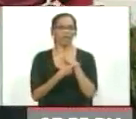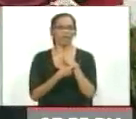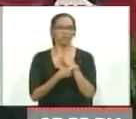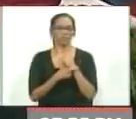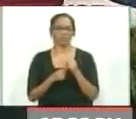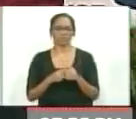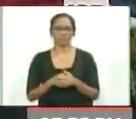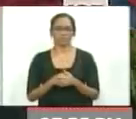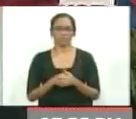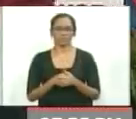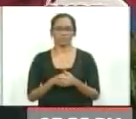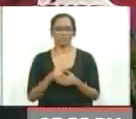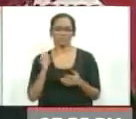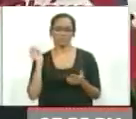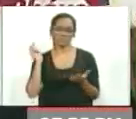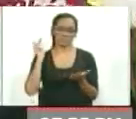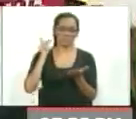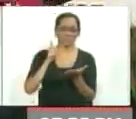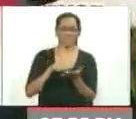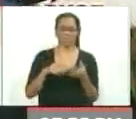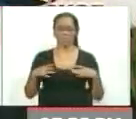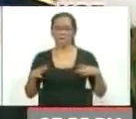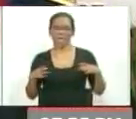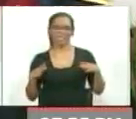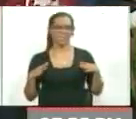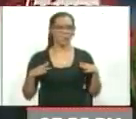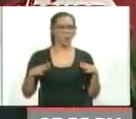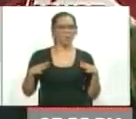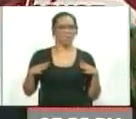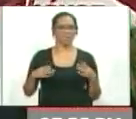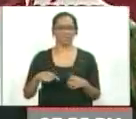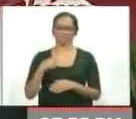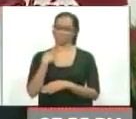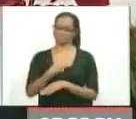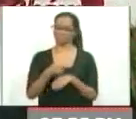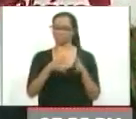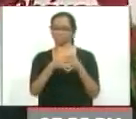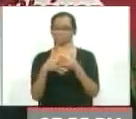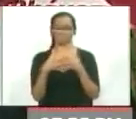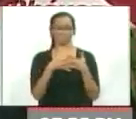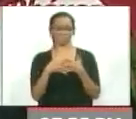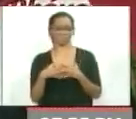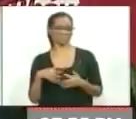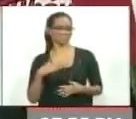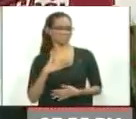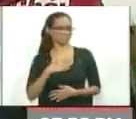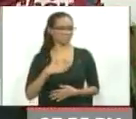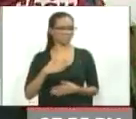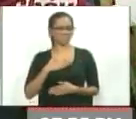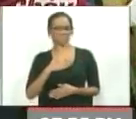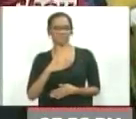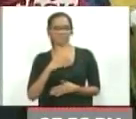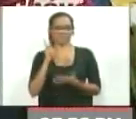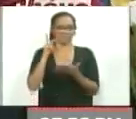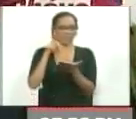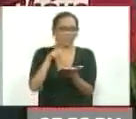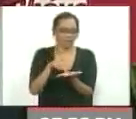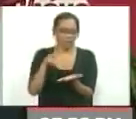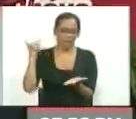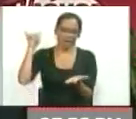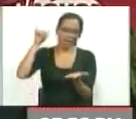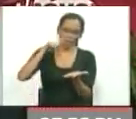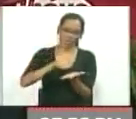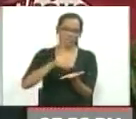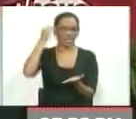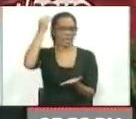venía de sus vacaciones pagadas por el imperialismo y llegó al aeropuerto y él esperaba